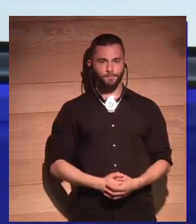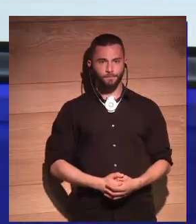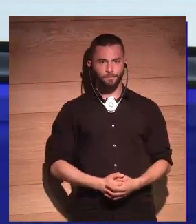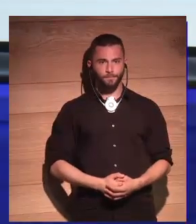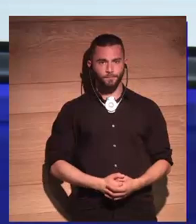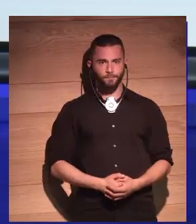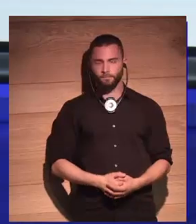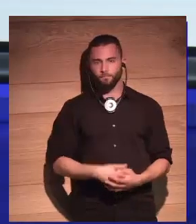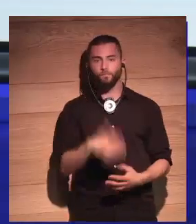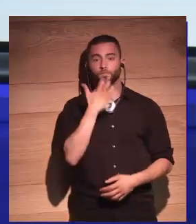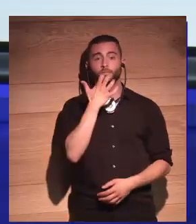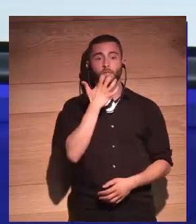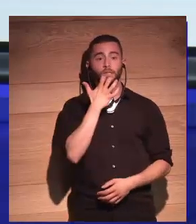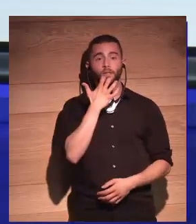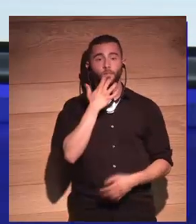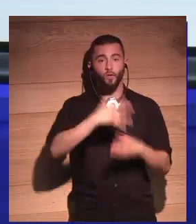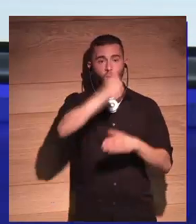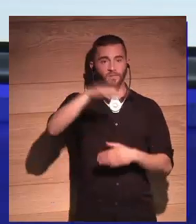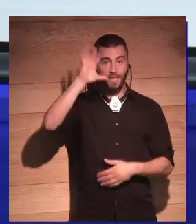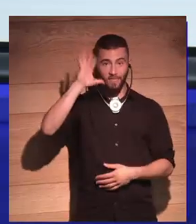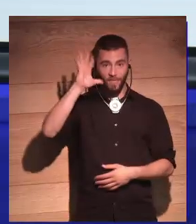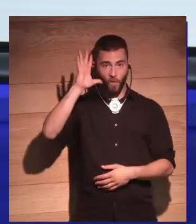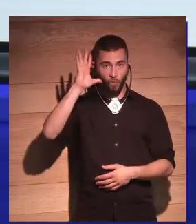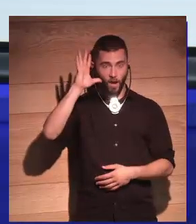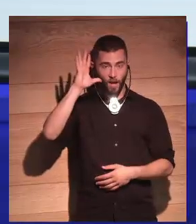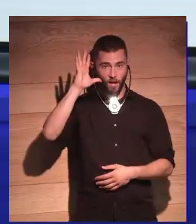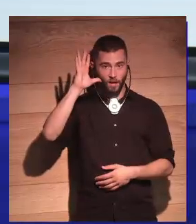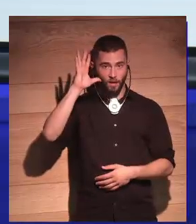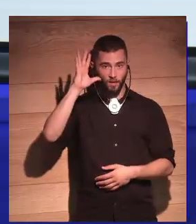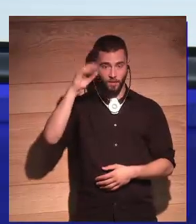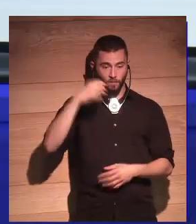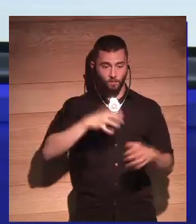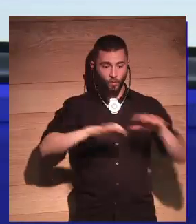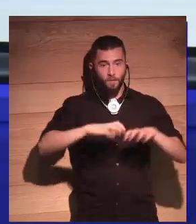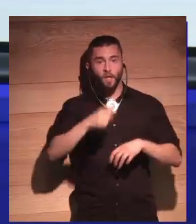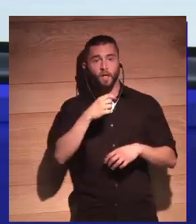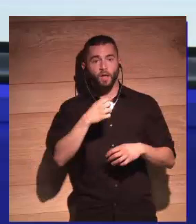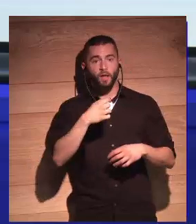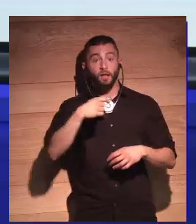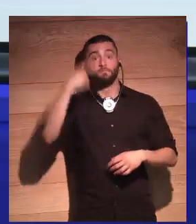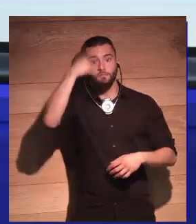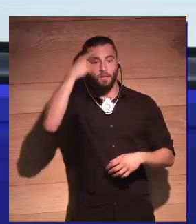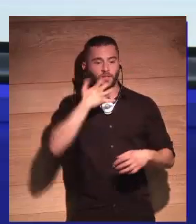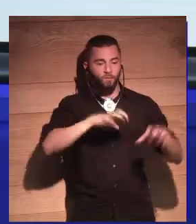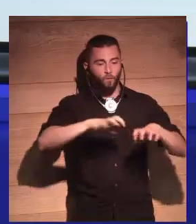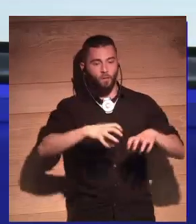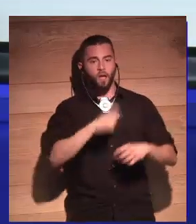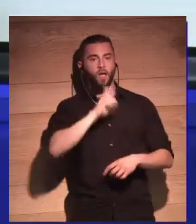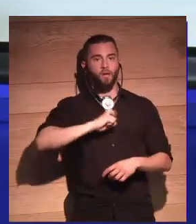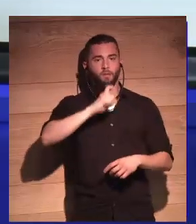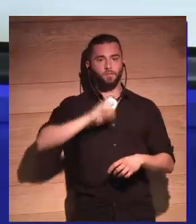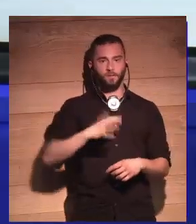El caso de cuando quitamos las botellas de agua, por ejemplo, que sepamos cuándo las están moviendo, cuando colocamos una tarjeta en un